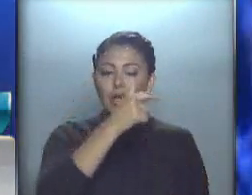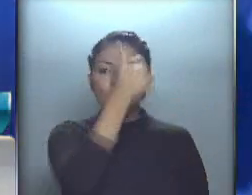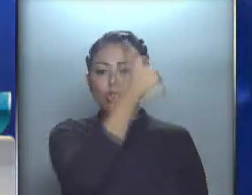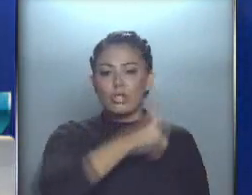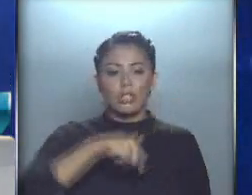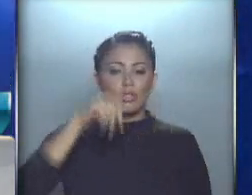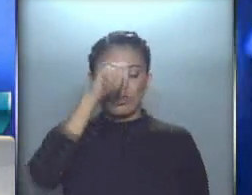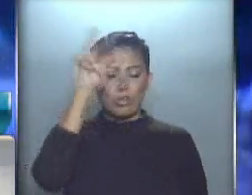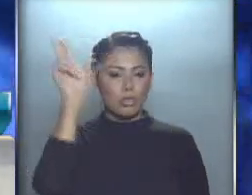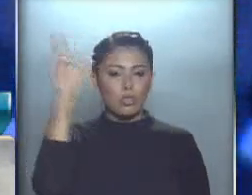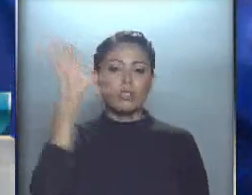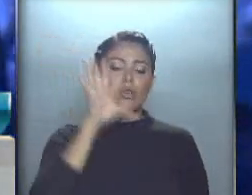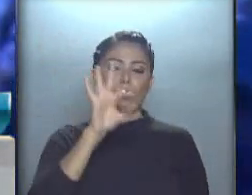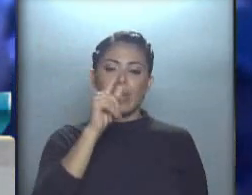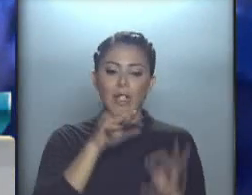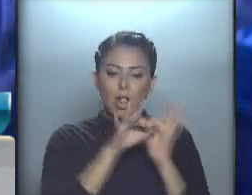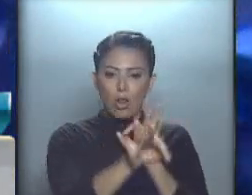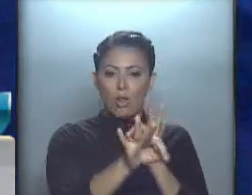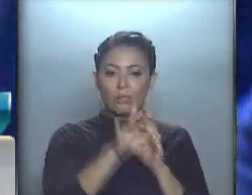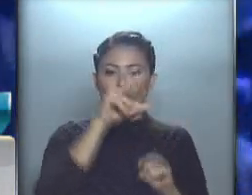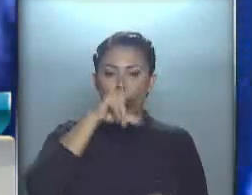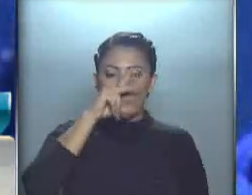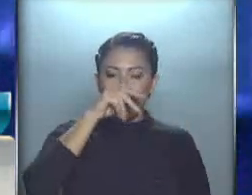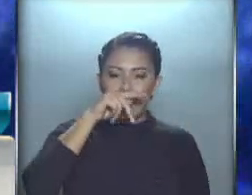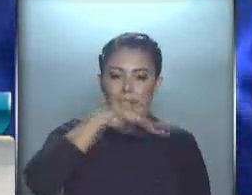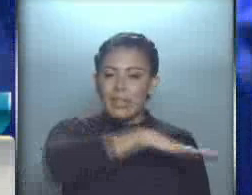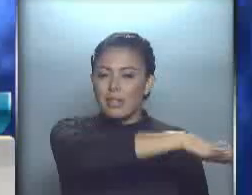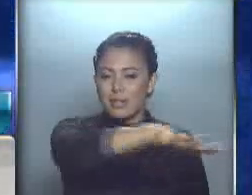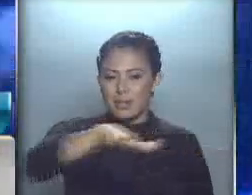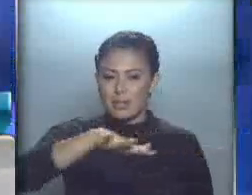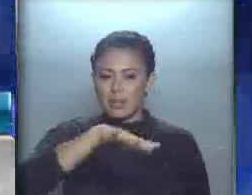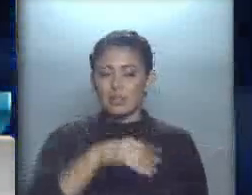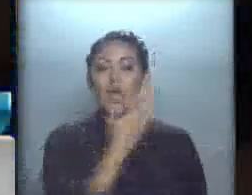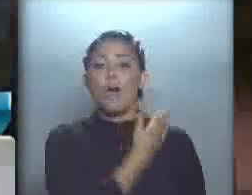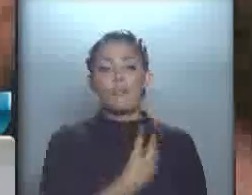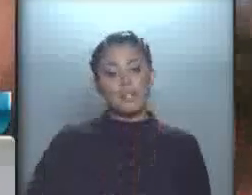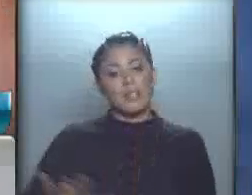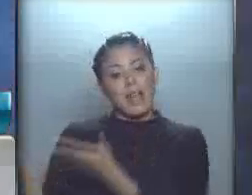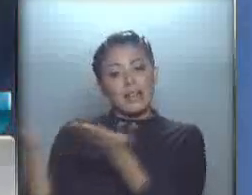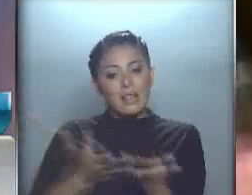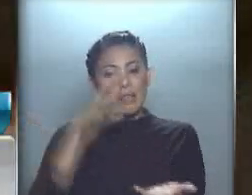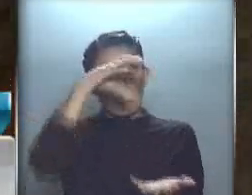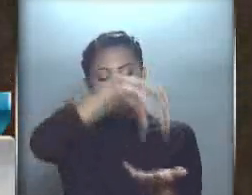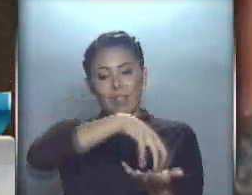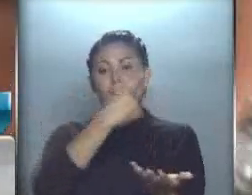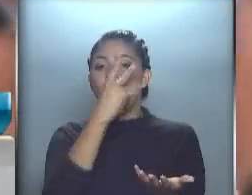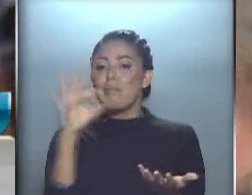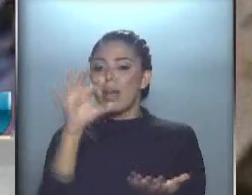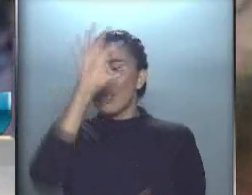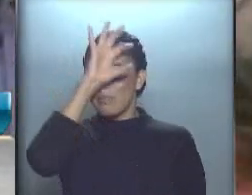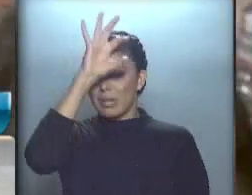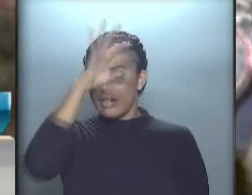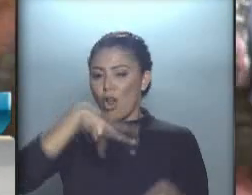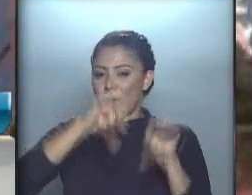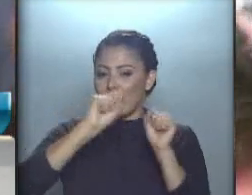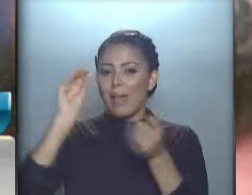al norte de Santiago, en el desierto de Atacama. El presidente Sebastián Piñera recibió en el Palacio de la Moneda a 20 de los mineros rescatados junto a